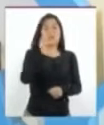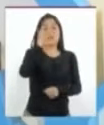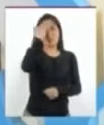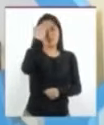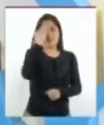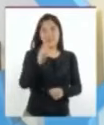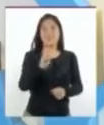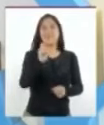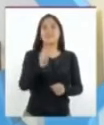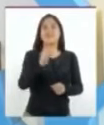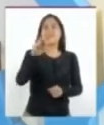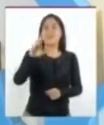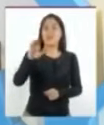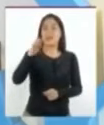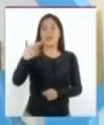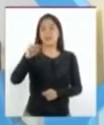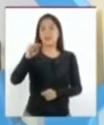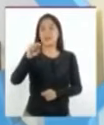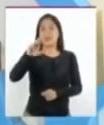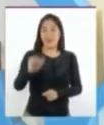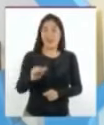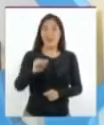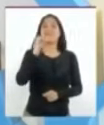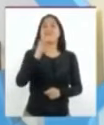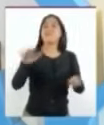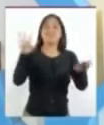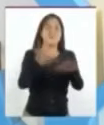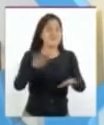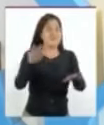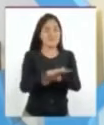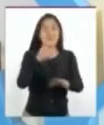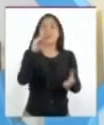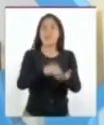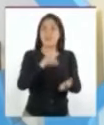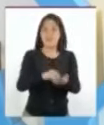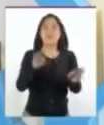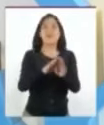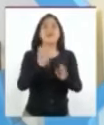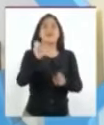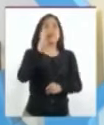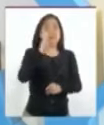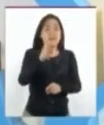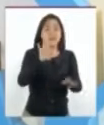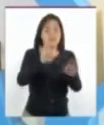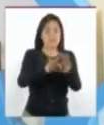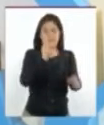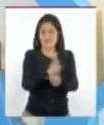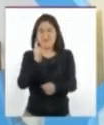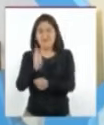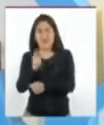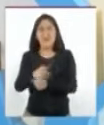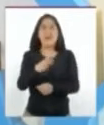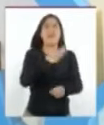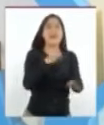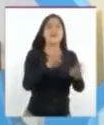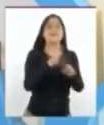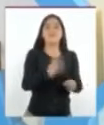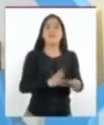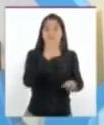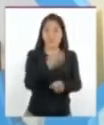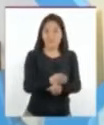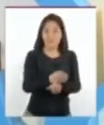la prehistoria está en constante cambio, pues de forma continua se descubren elementos que complementan